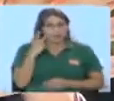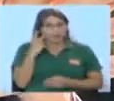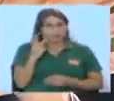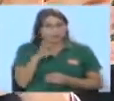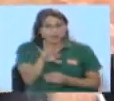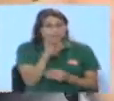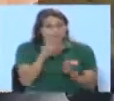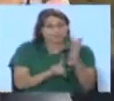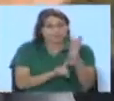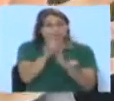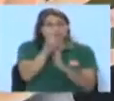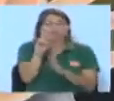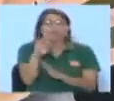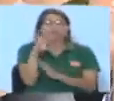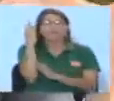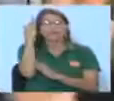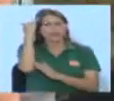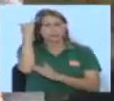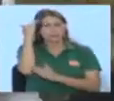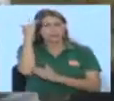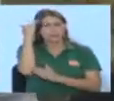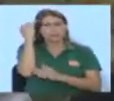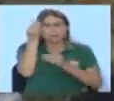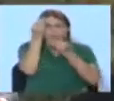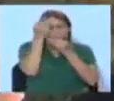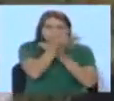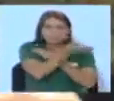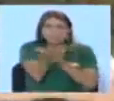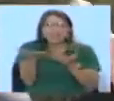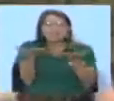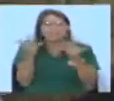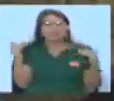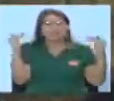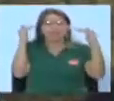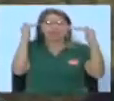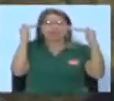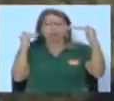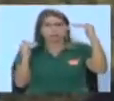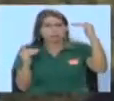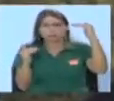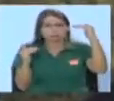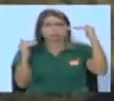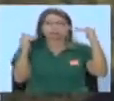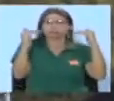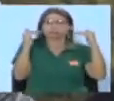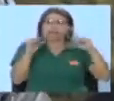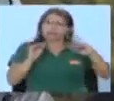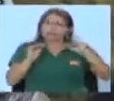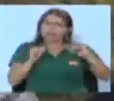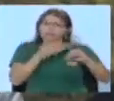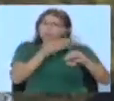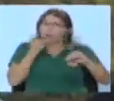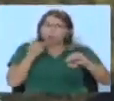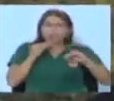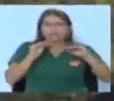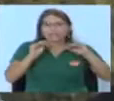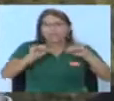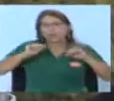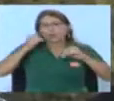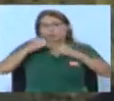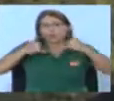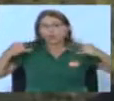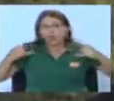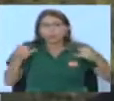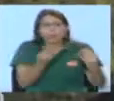del conocimiento y queremos reducir brecha y queremos educar mejor y enseñar otro idioma y empezar a producir contenidos y dejar de ser